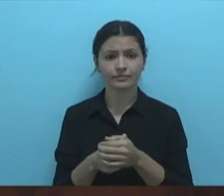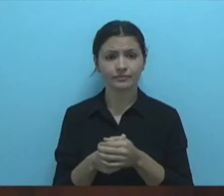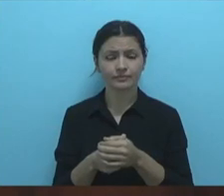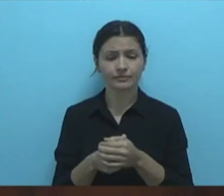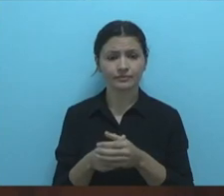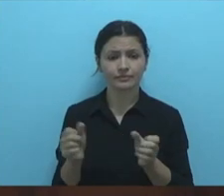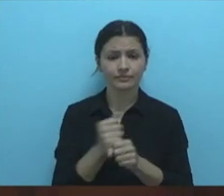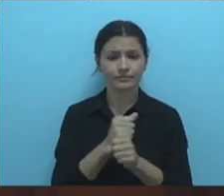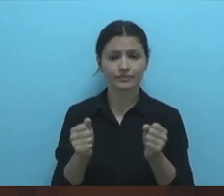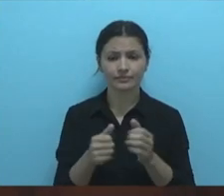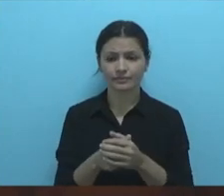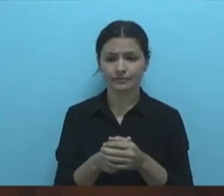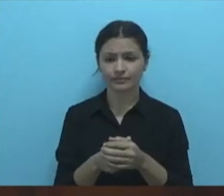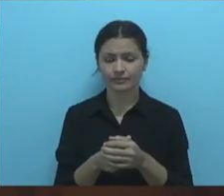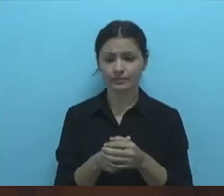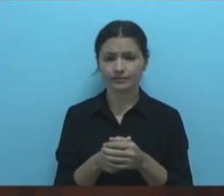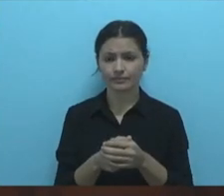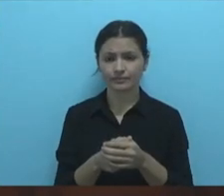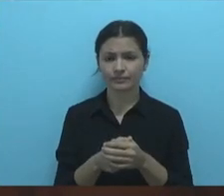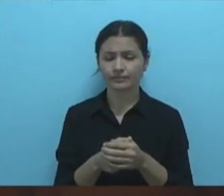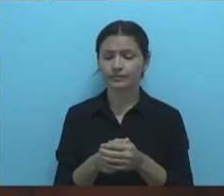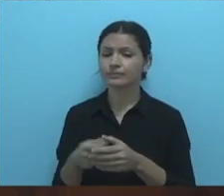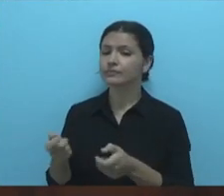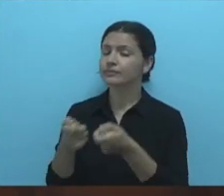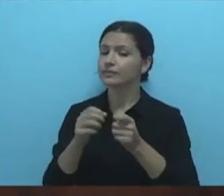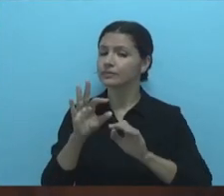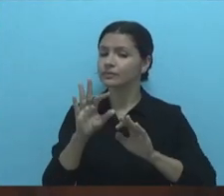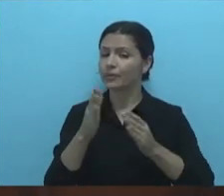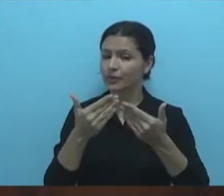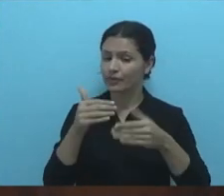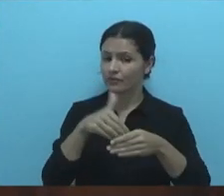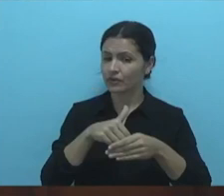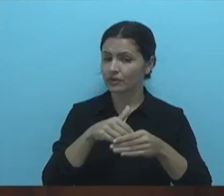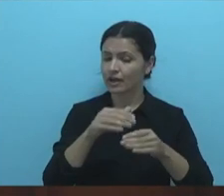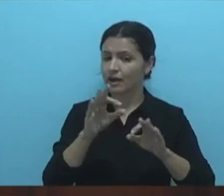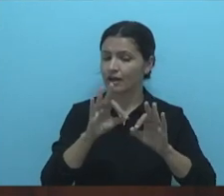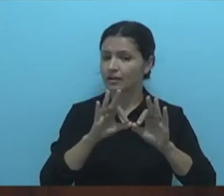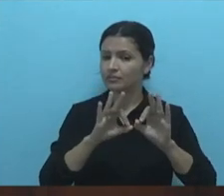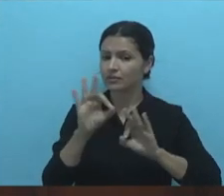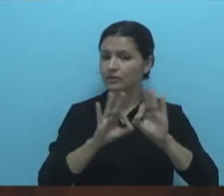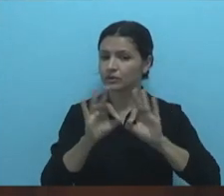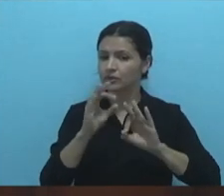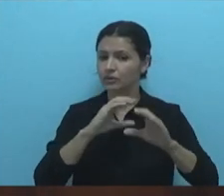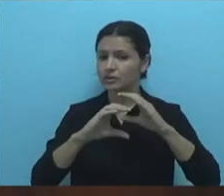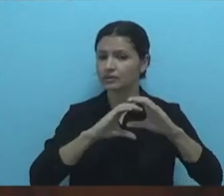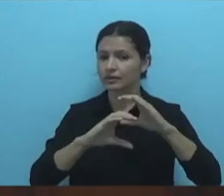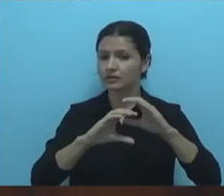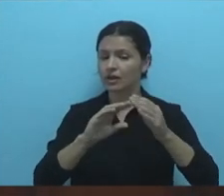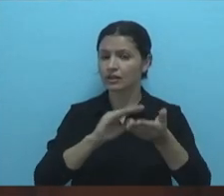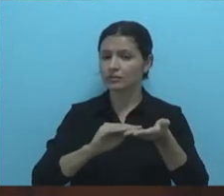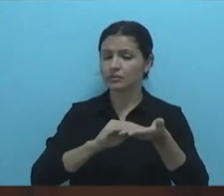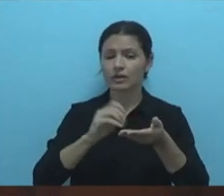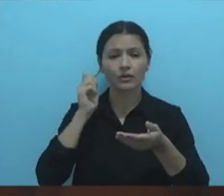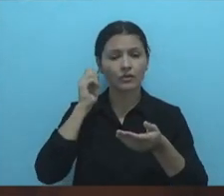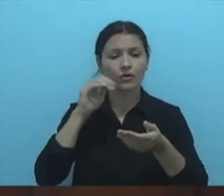resulta aprobado ingreso Y tratamiento sobre tabla pedido tratamiento sobre tabla un proyecto de comunicación del diputado